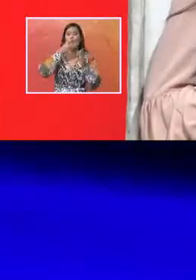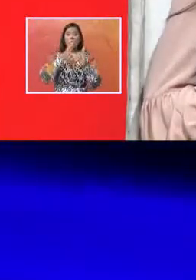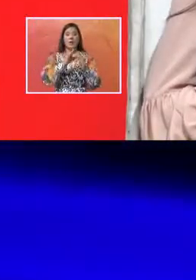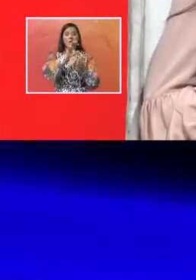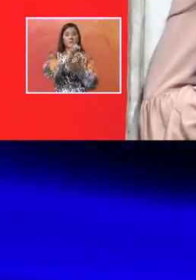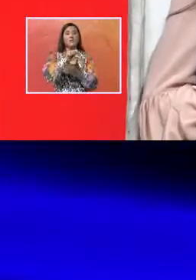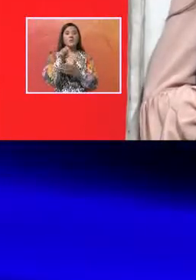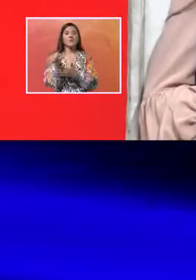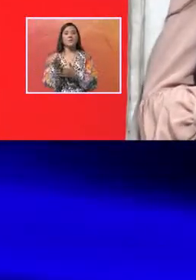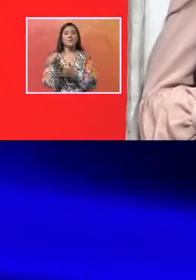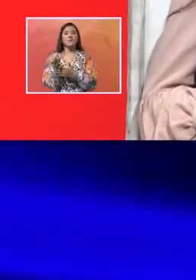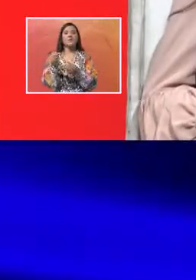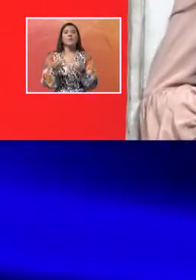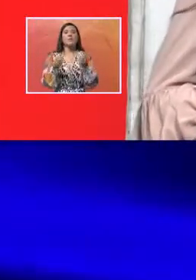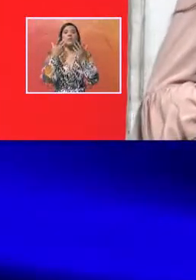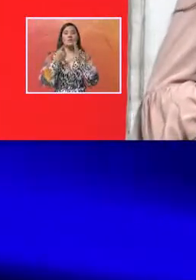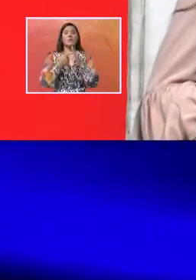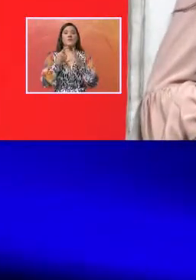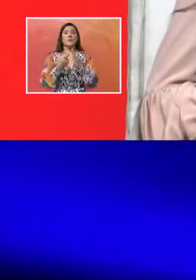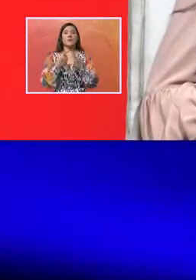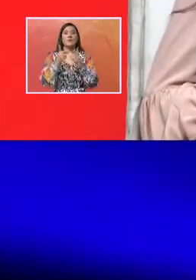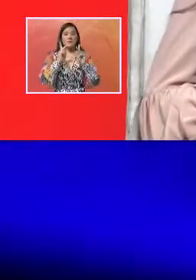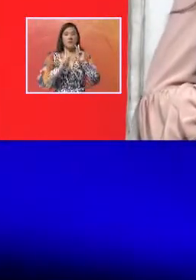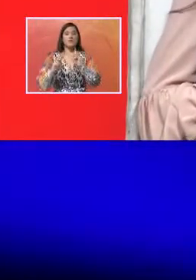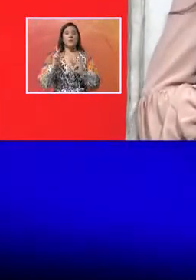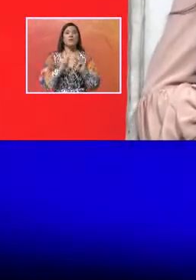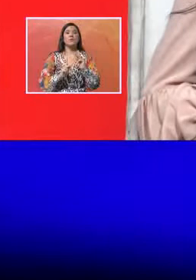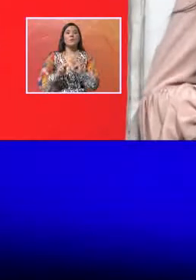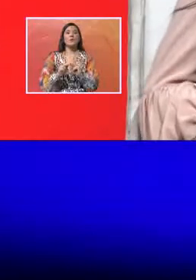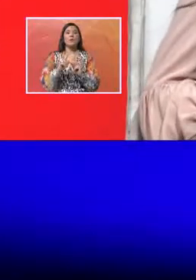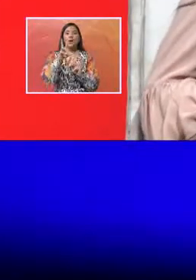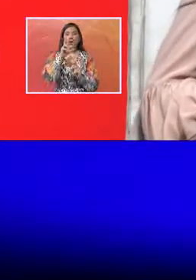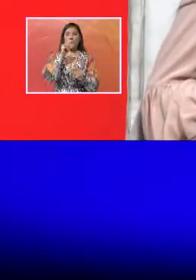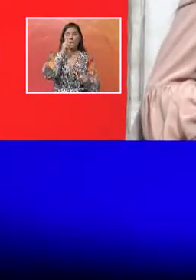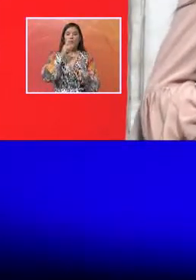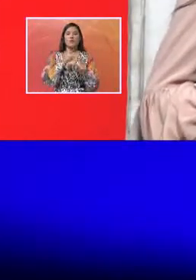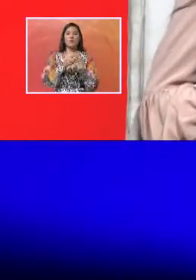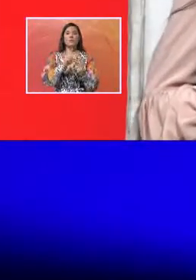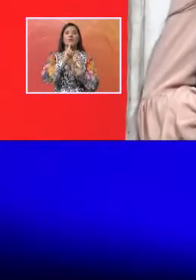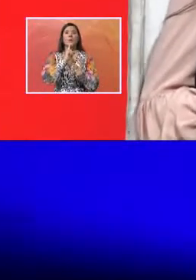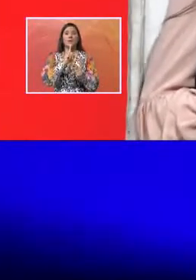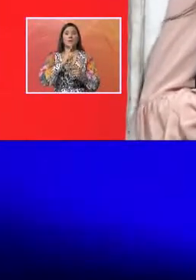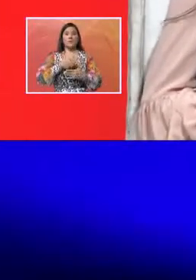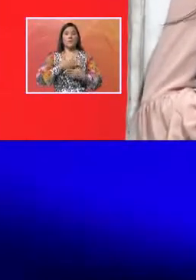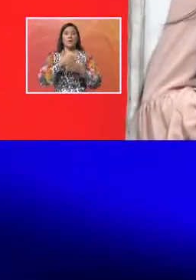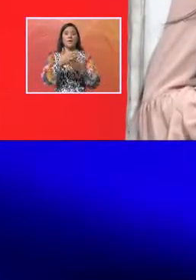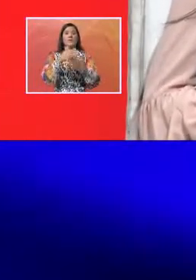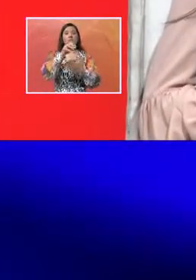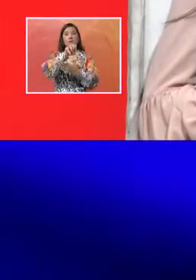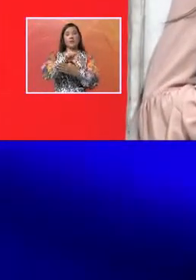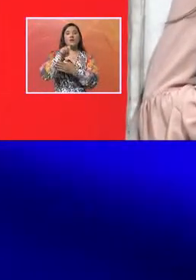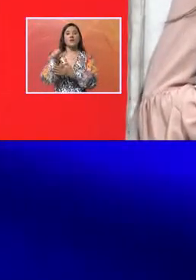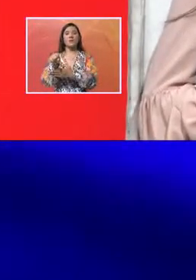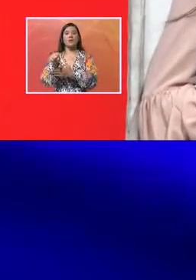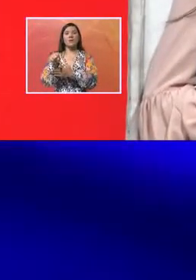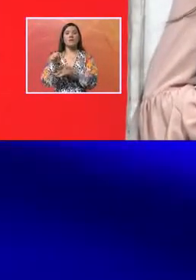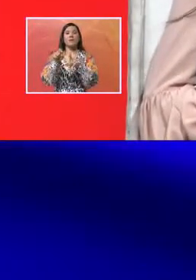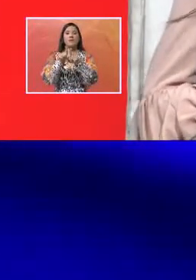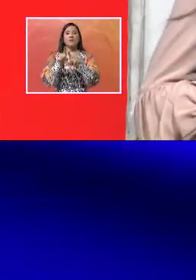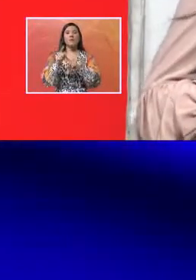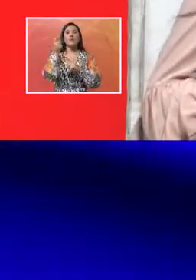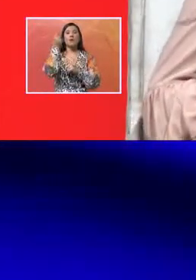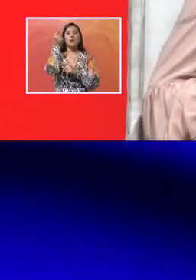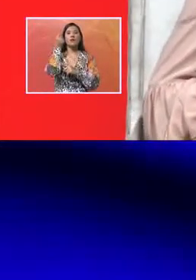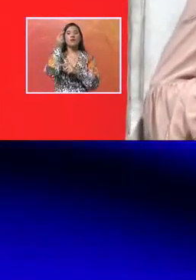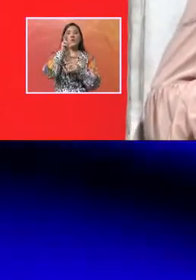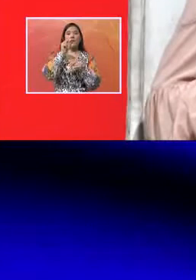social y que muchas veces las personas no accedan a los que son los beneficios de la seguridad social en el entendido